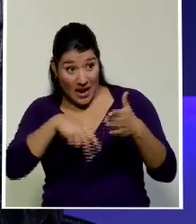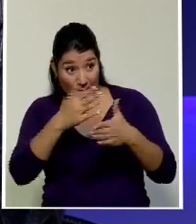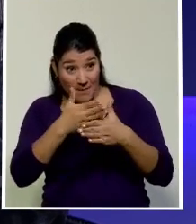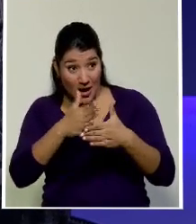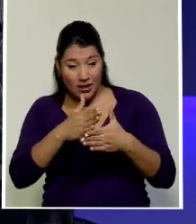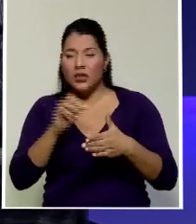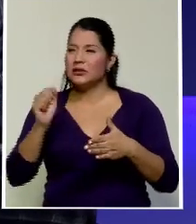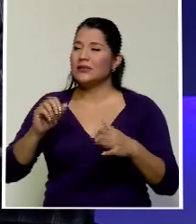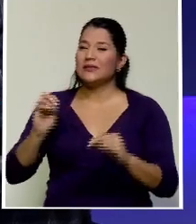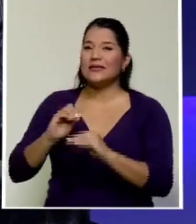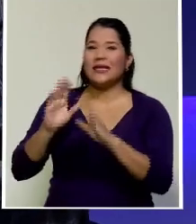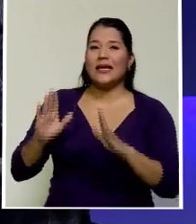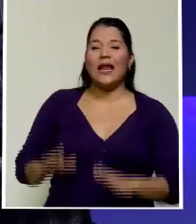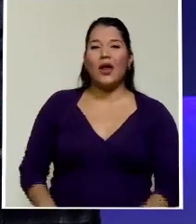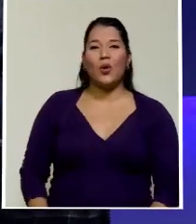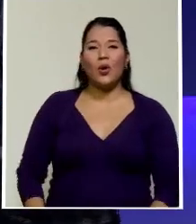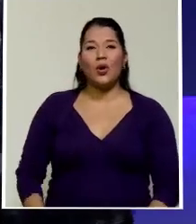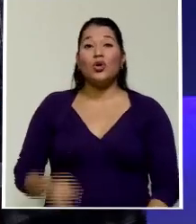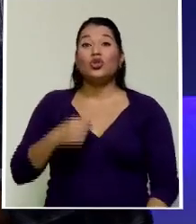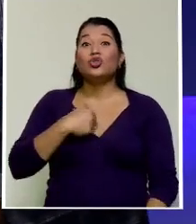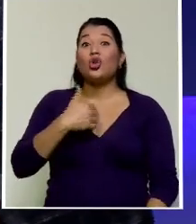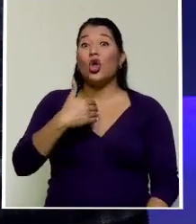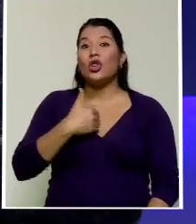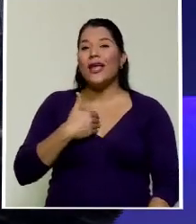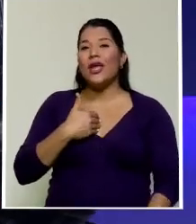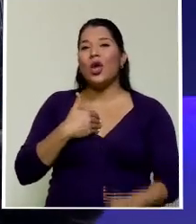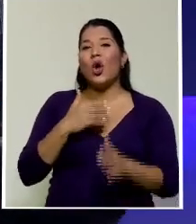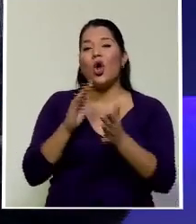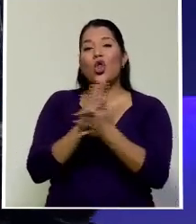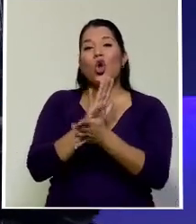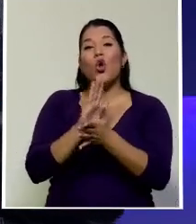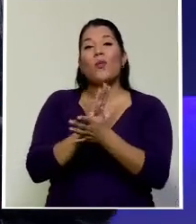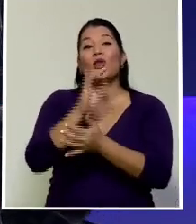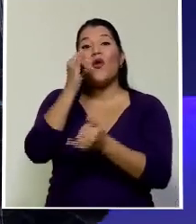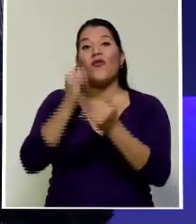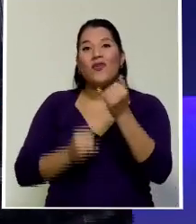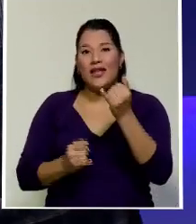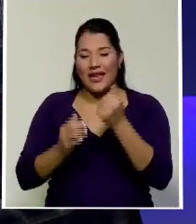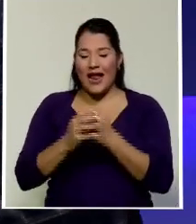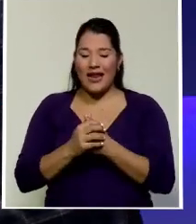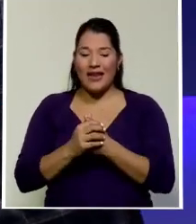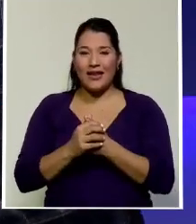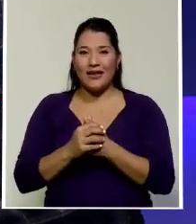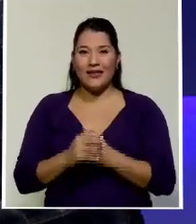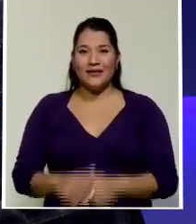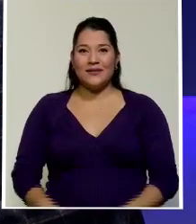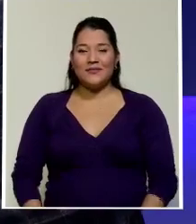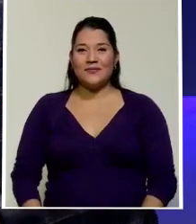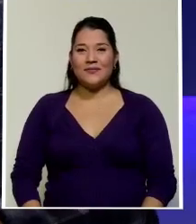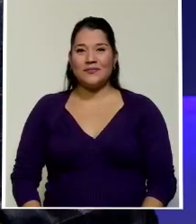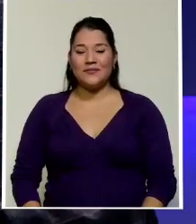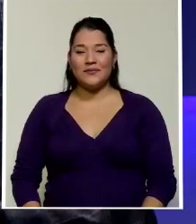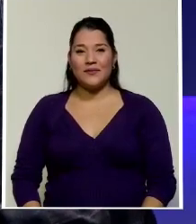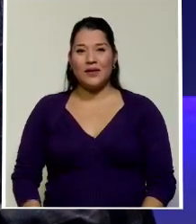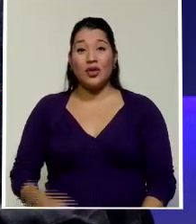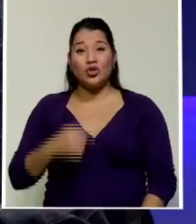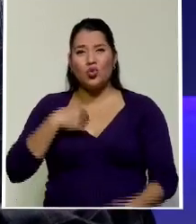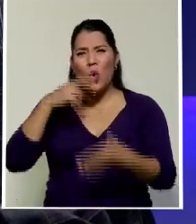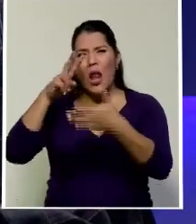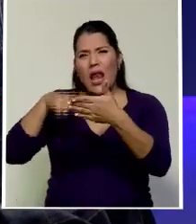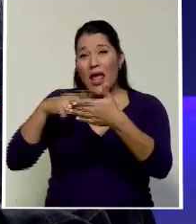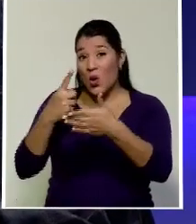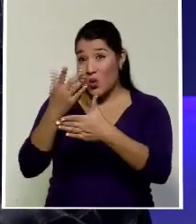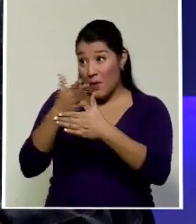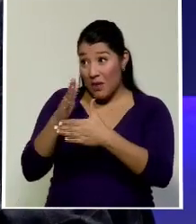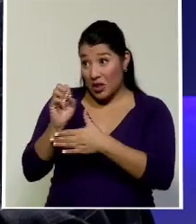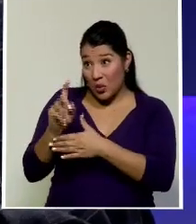Sí, cómo no, claro. De hecho, ando en el manuscrito final al que llegué después de muchos manuscritos. Bueno. Voy a leer una sección,